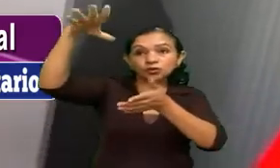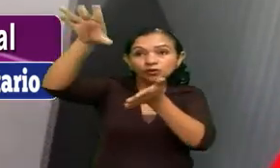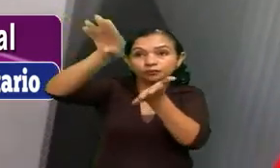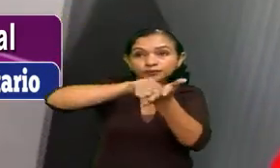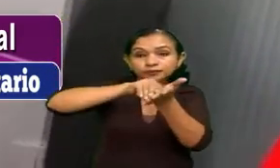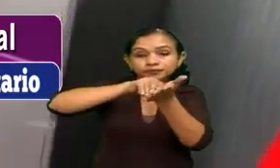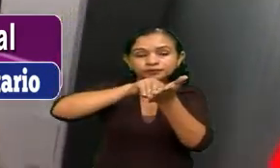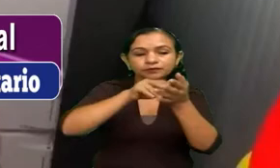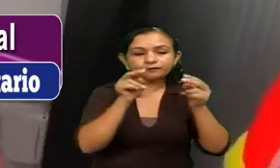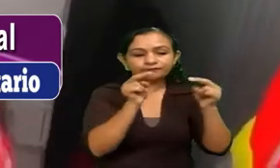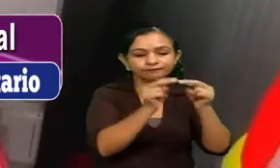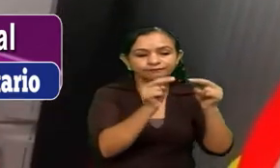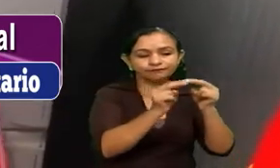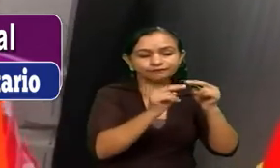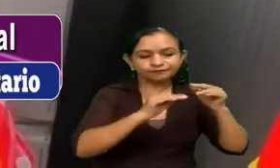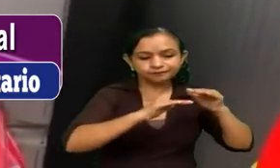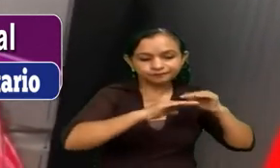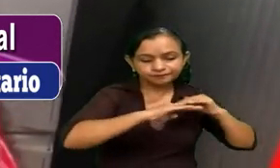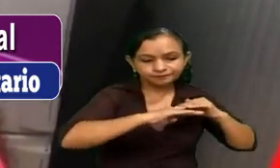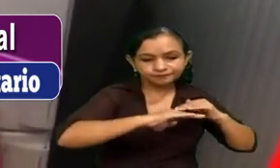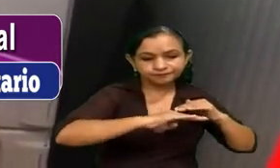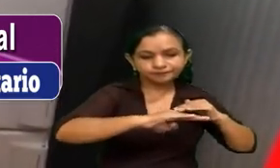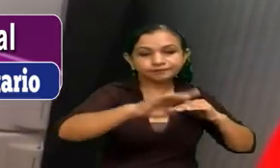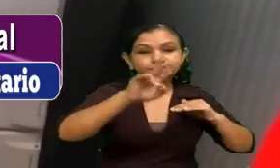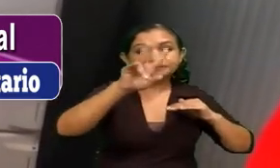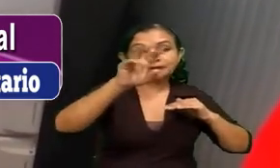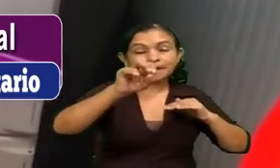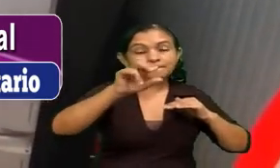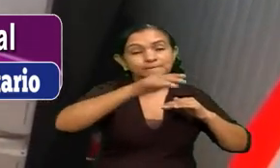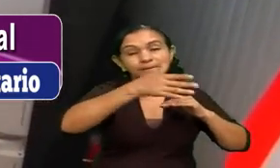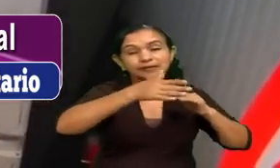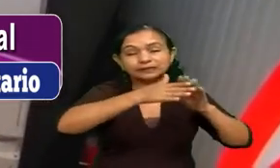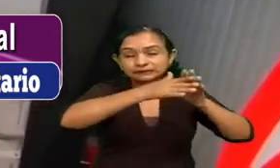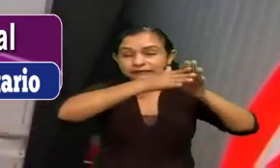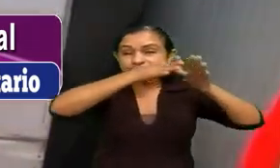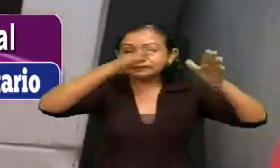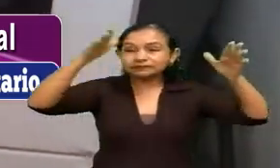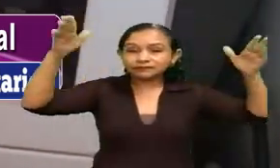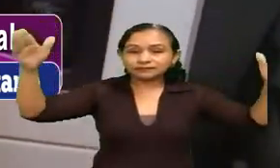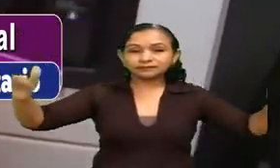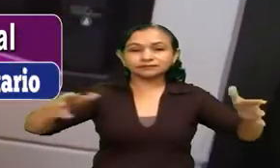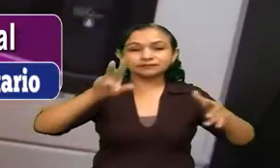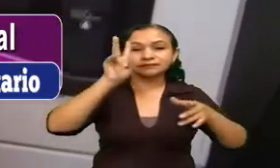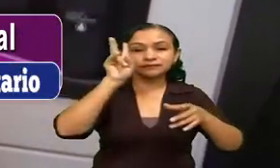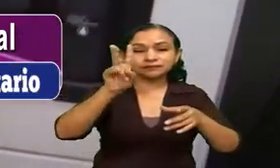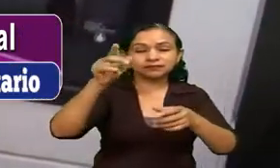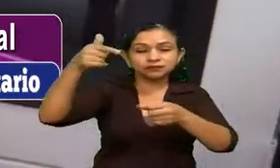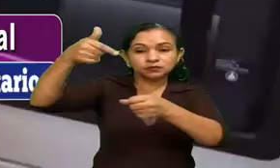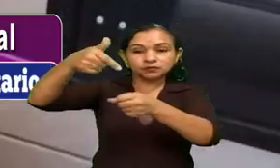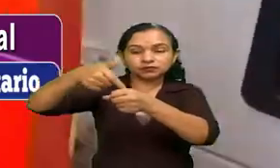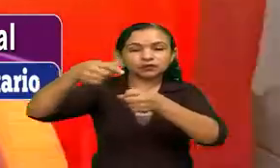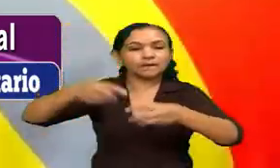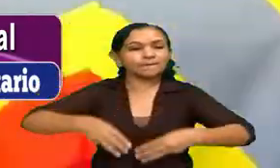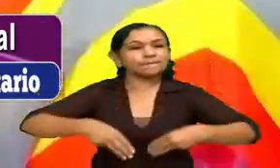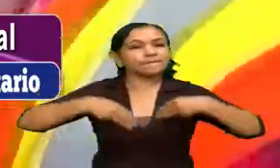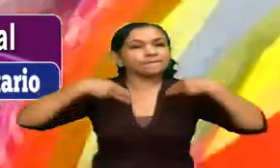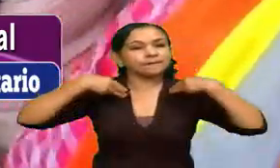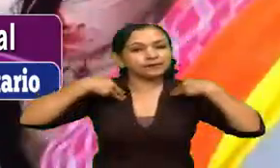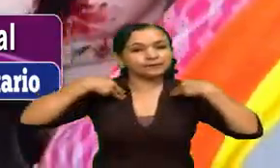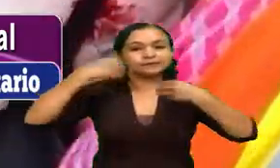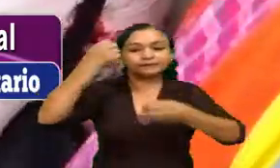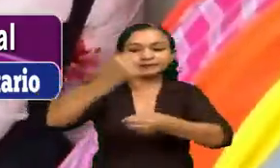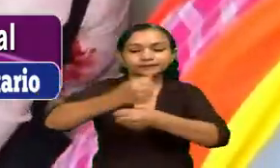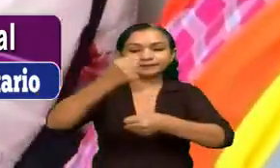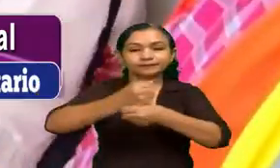de batería, que es como un contenedor de 20 pies, y dos plantas diésel modernas. Eso trabajando con